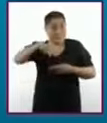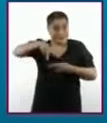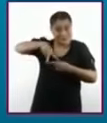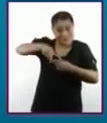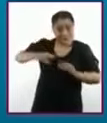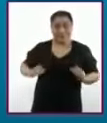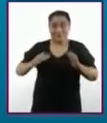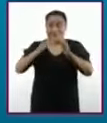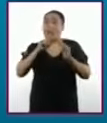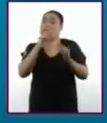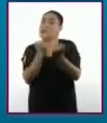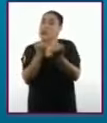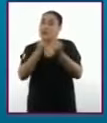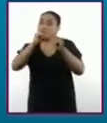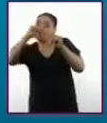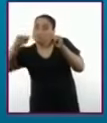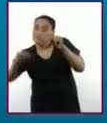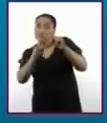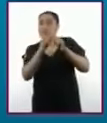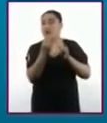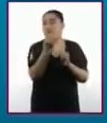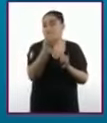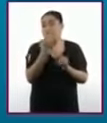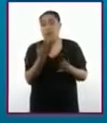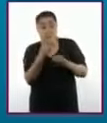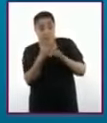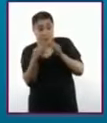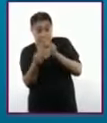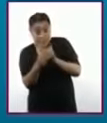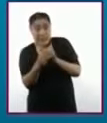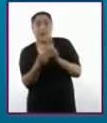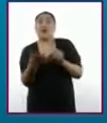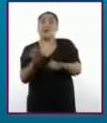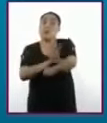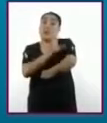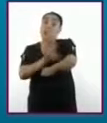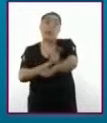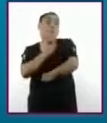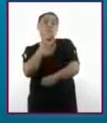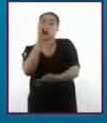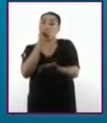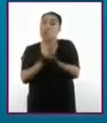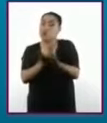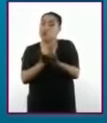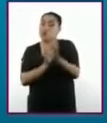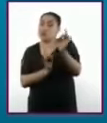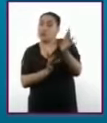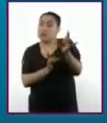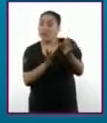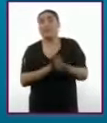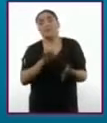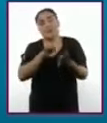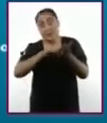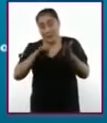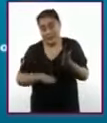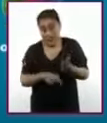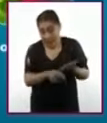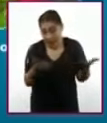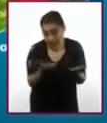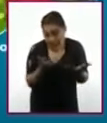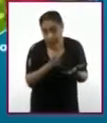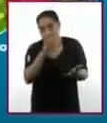la cadena alimentaria, la materia y la energía fluyen en una sola dirección. Es decir, de los productores a los consumidores